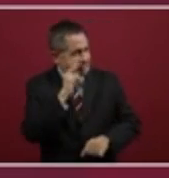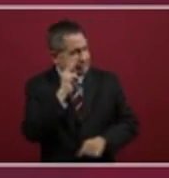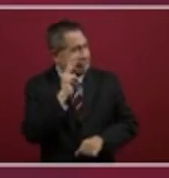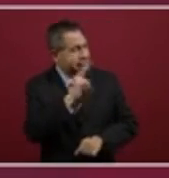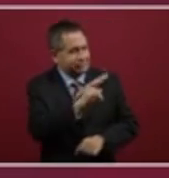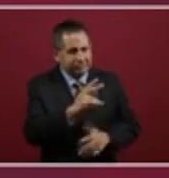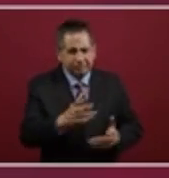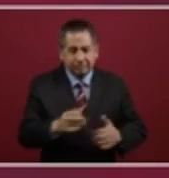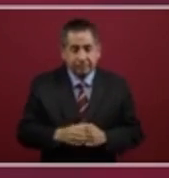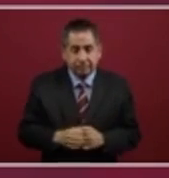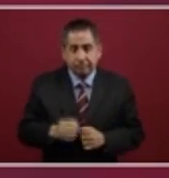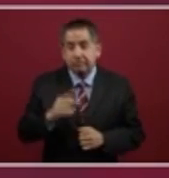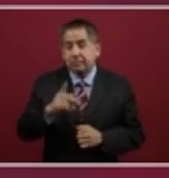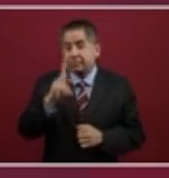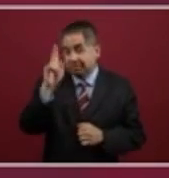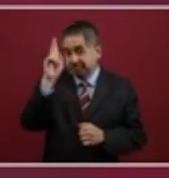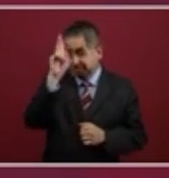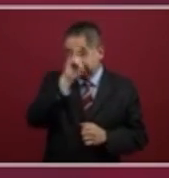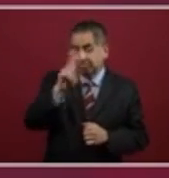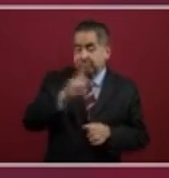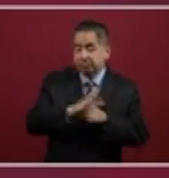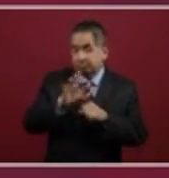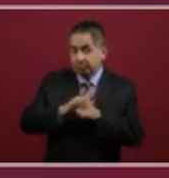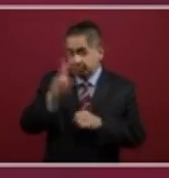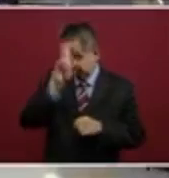¿Saben cuál era el peor de los males?